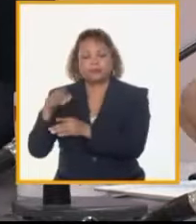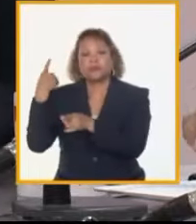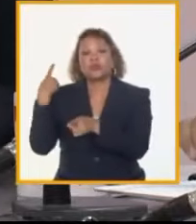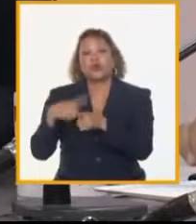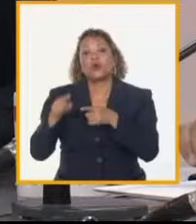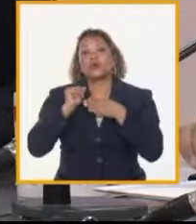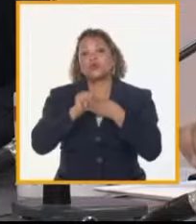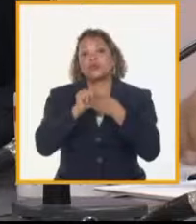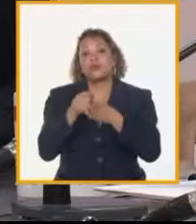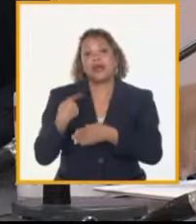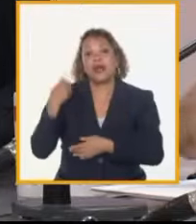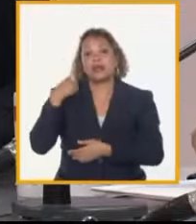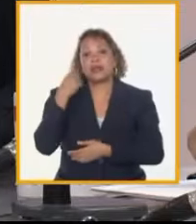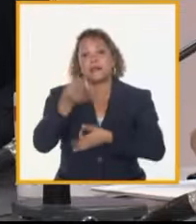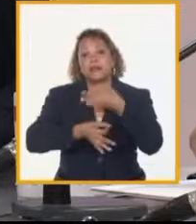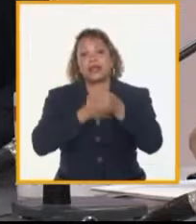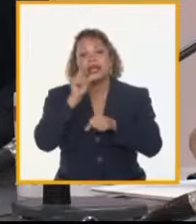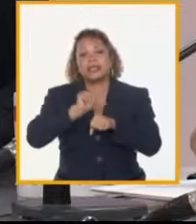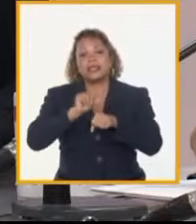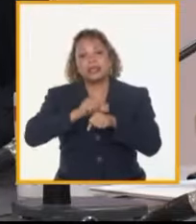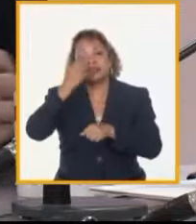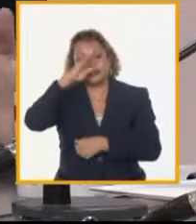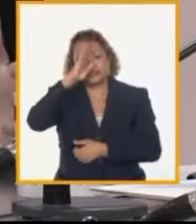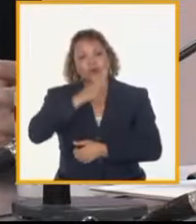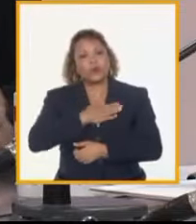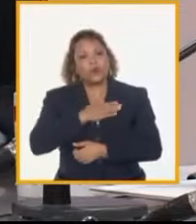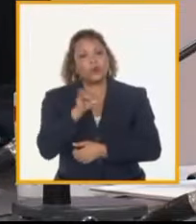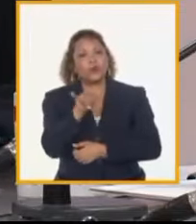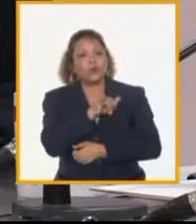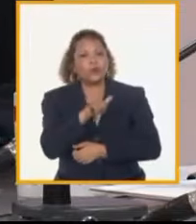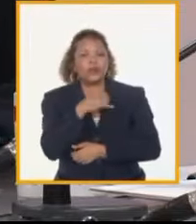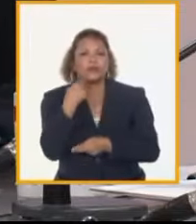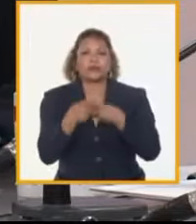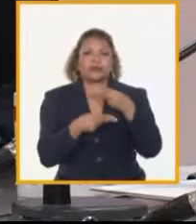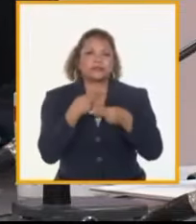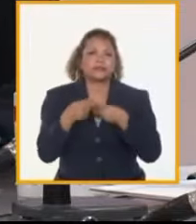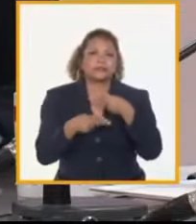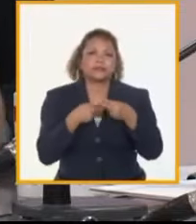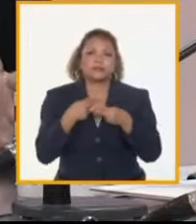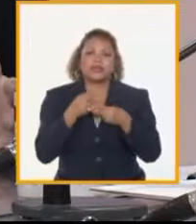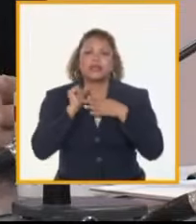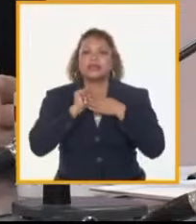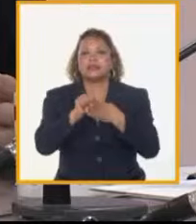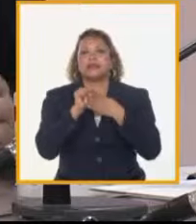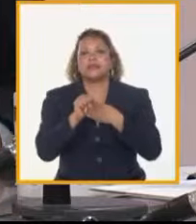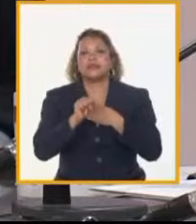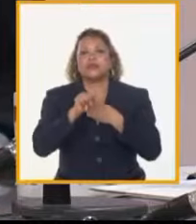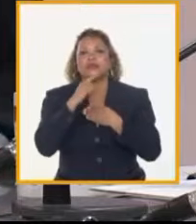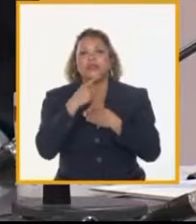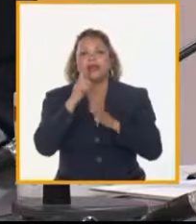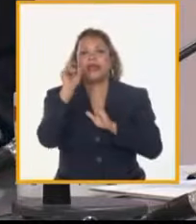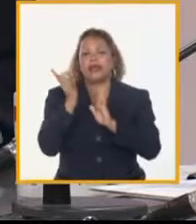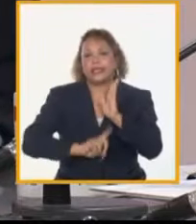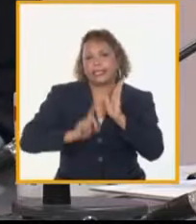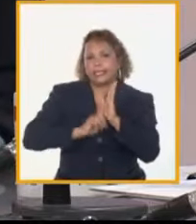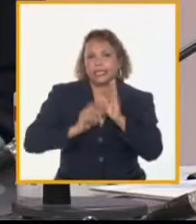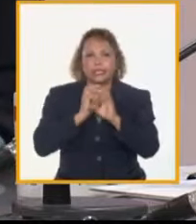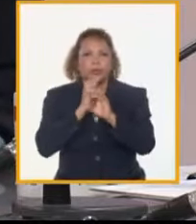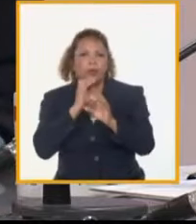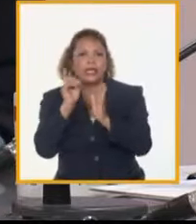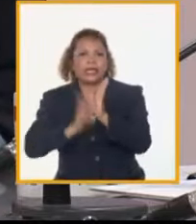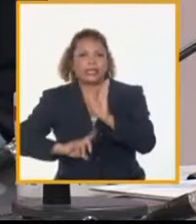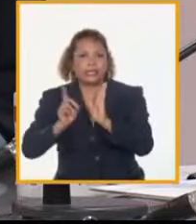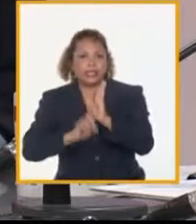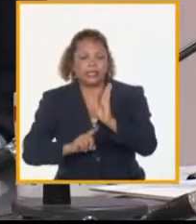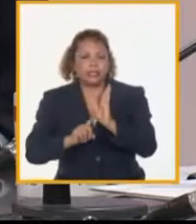ayer se hablaba de Taxi Cuba es también lo que se está haciendo con los servicios eléctricos, el transporte eléctrico, como un servicio